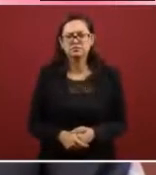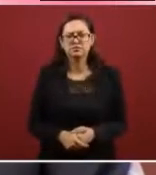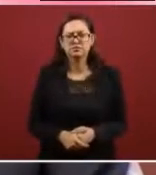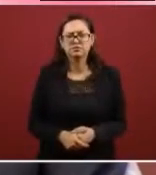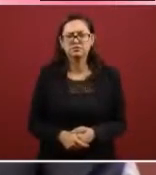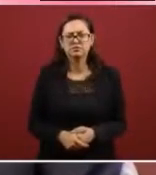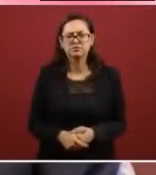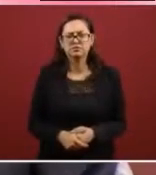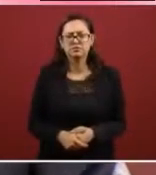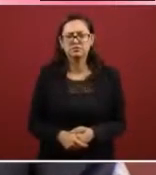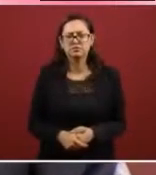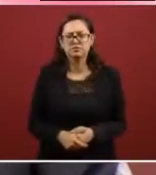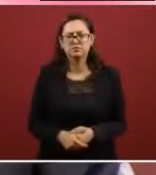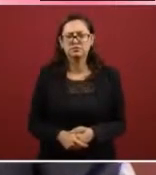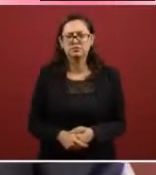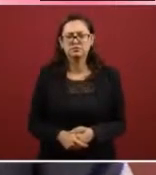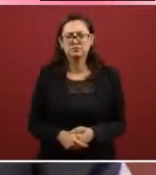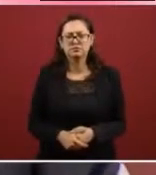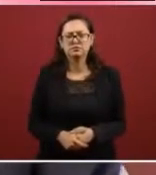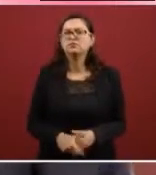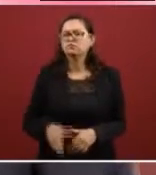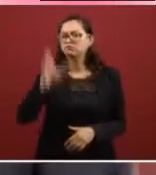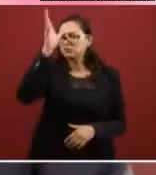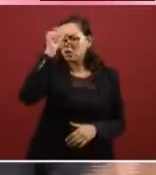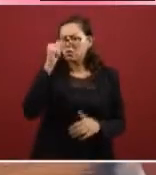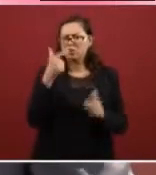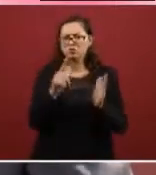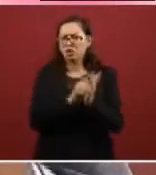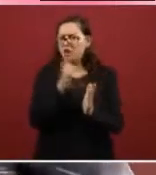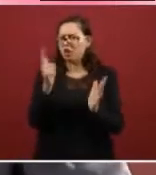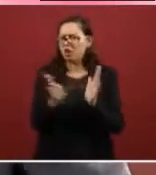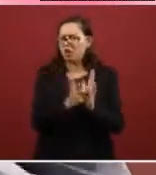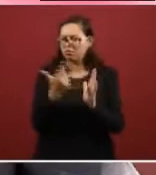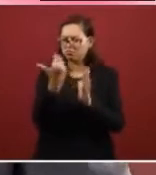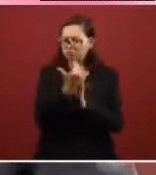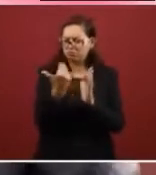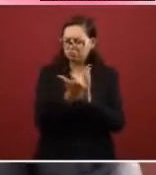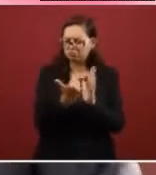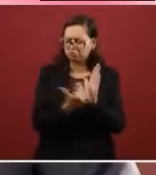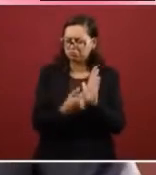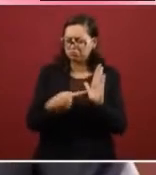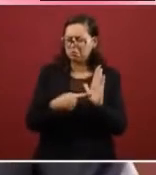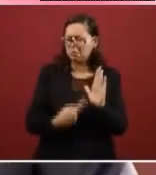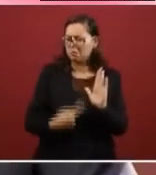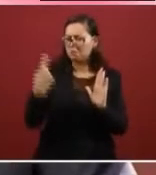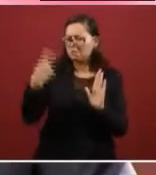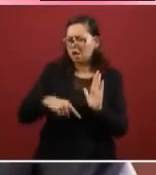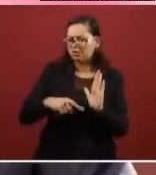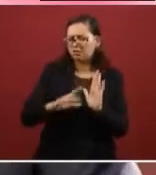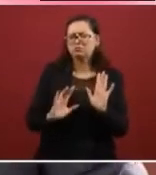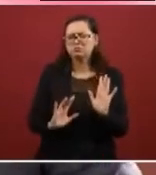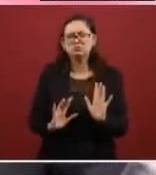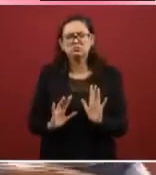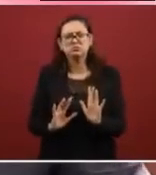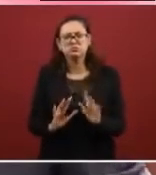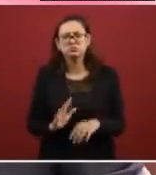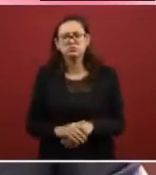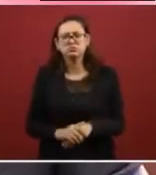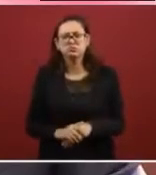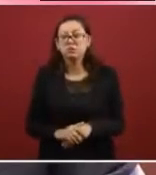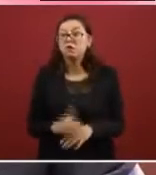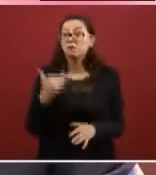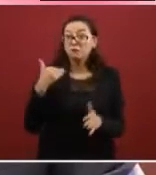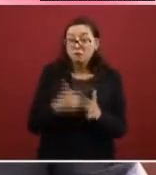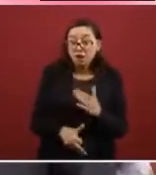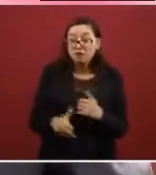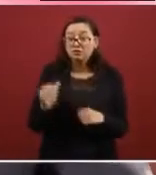de acuerdo and according a los procedimientos, to the procedures se exigen. That are demanded. Pero si hace falta, but it